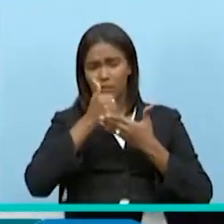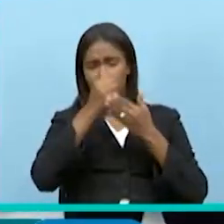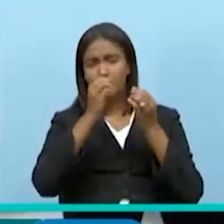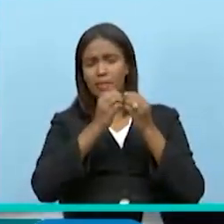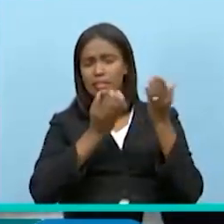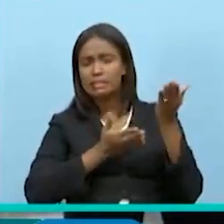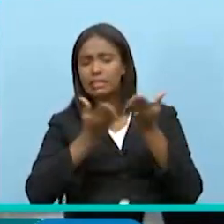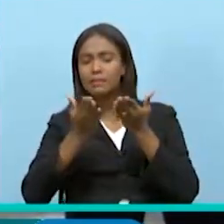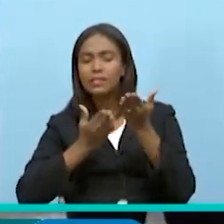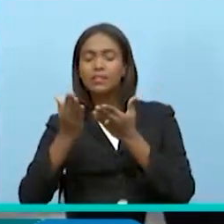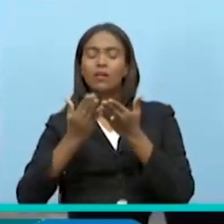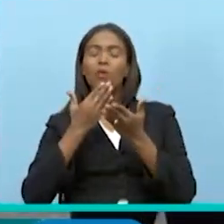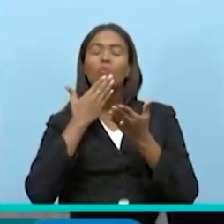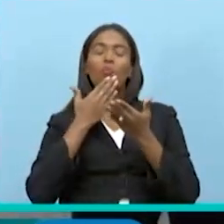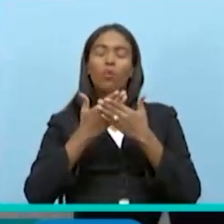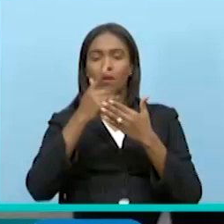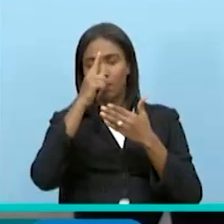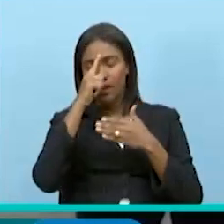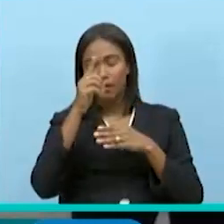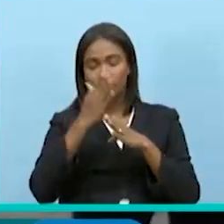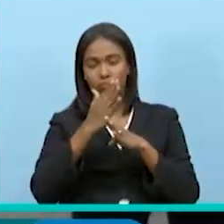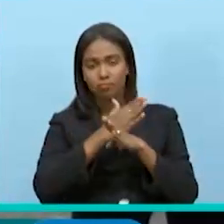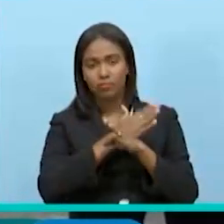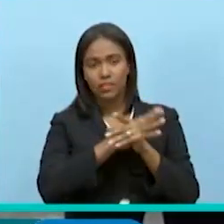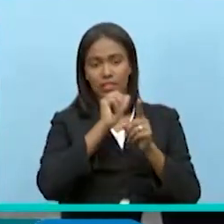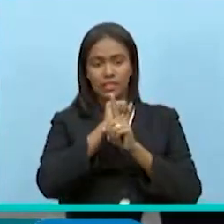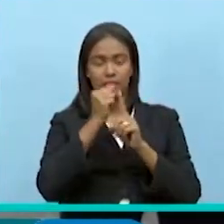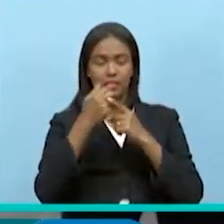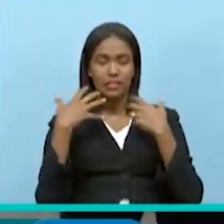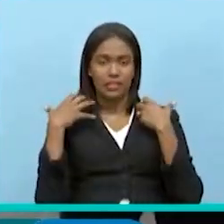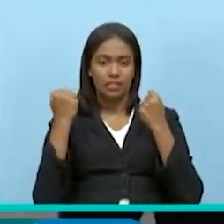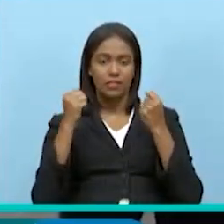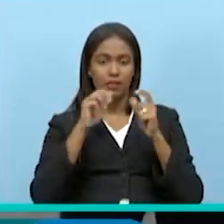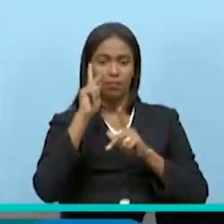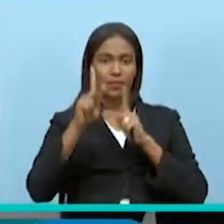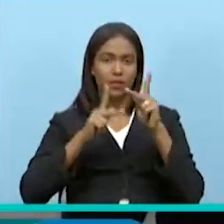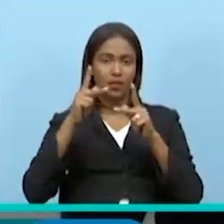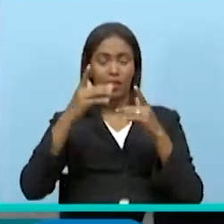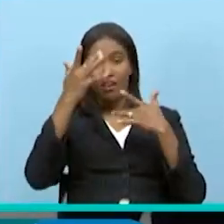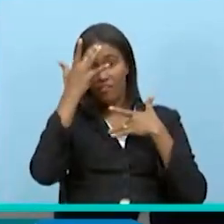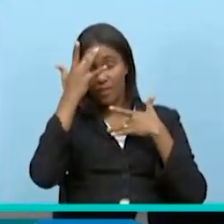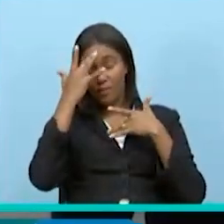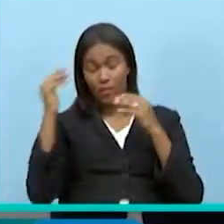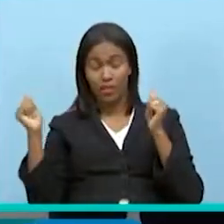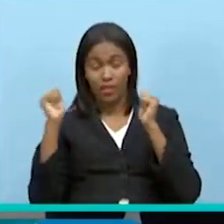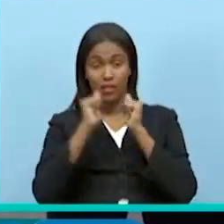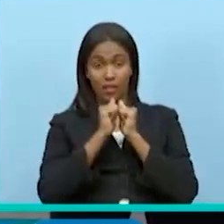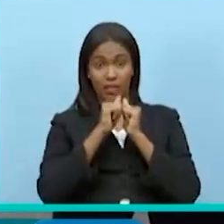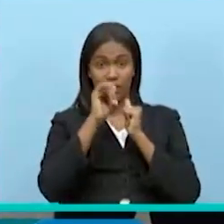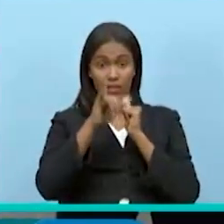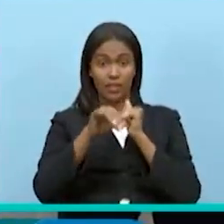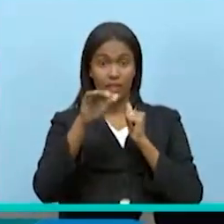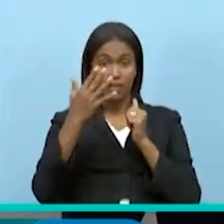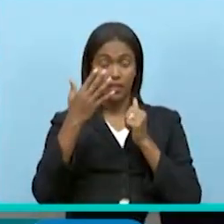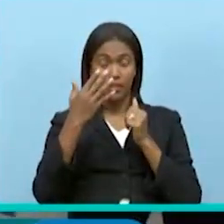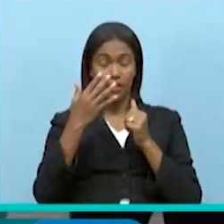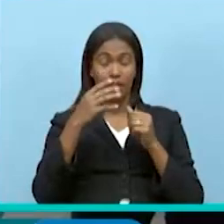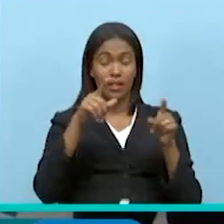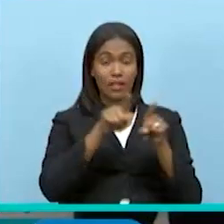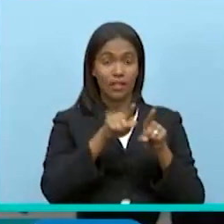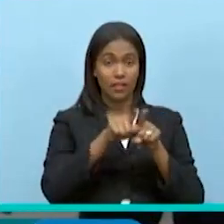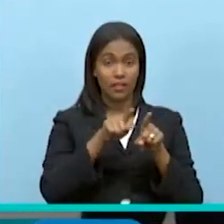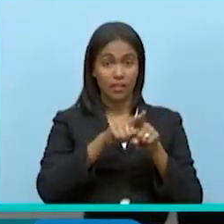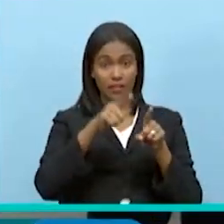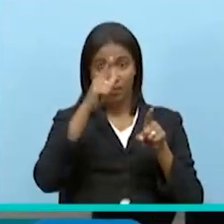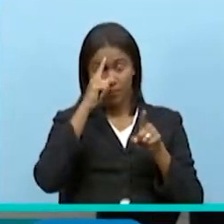de diagnóstico, tratamiento y hospitalización para mejoras de las condiciones de salud de los pacientes con enfermedades vinculadas a las ramas de la hematología, pero también